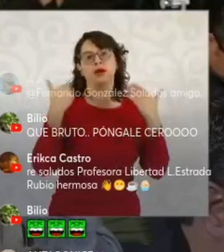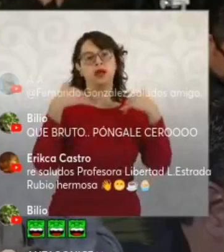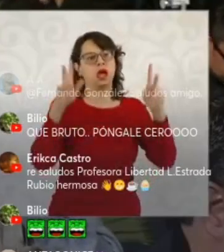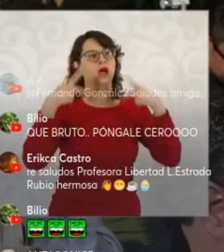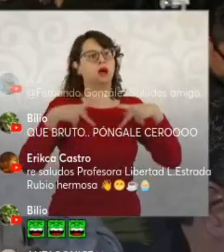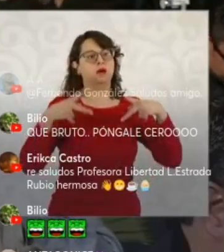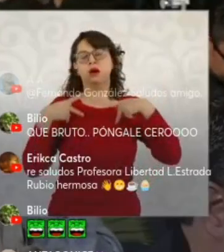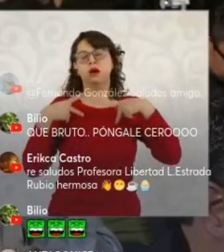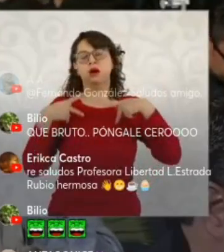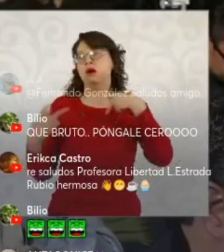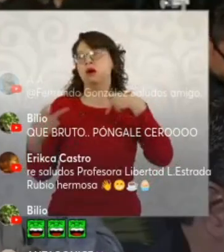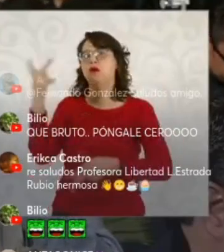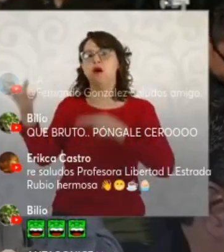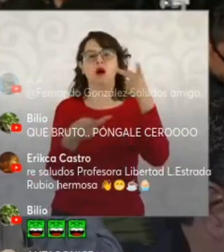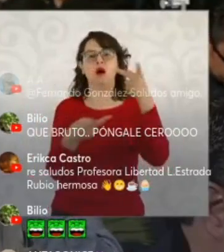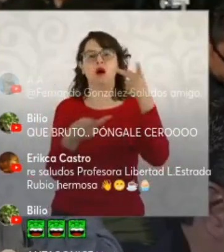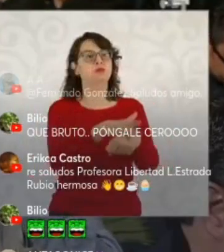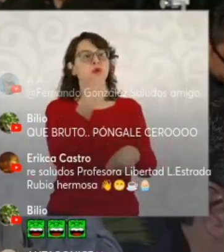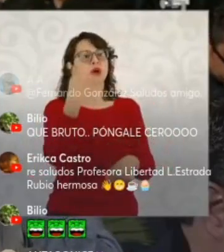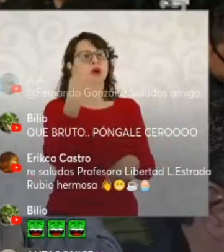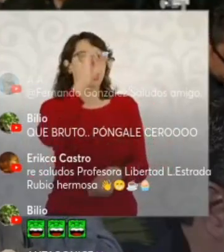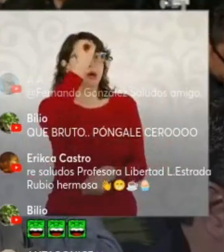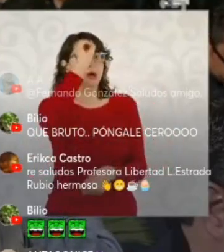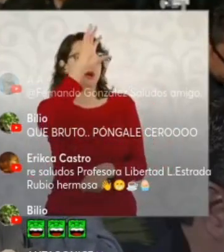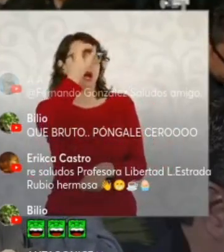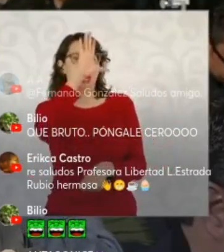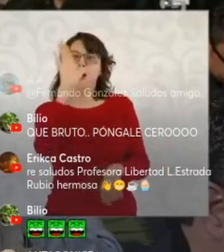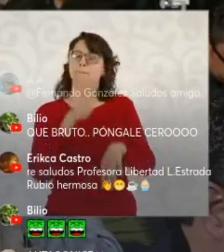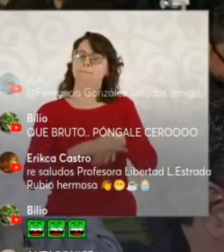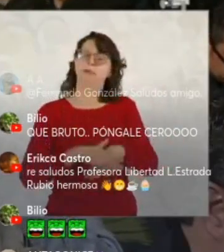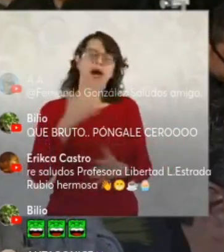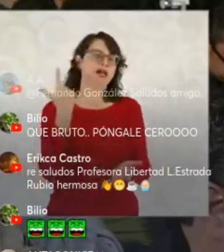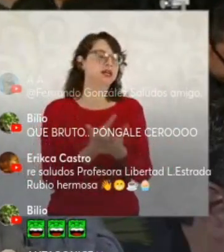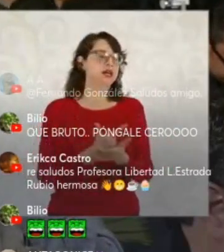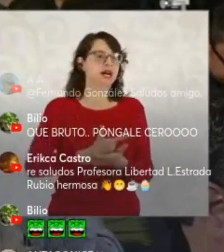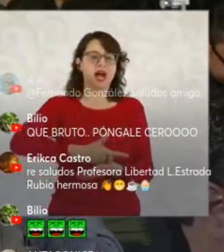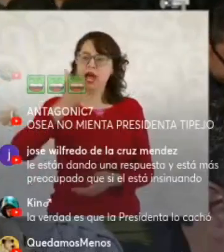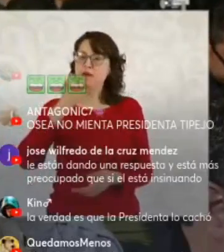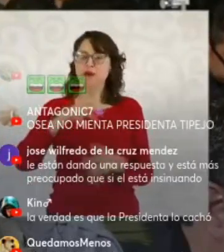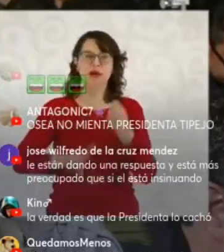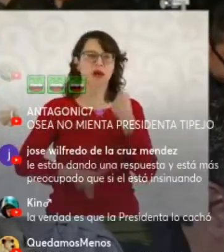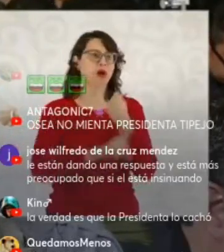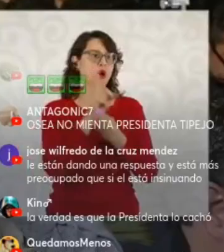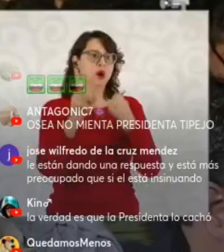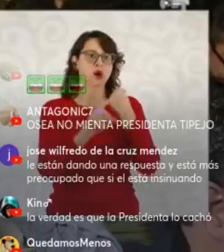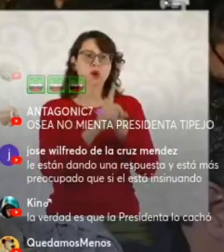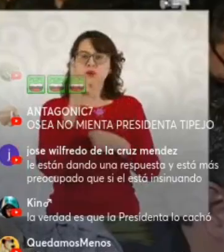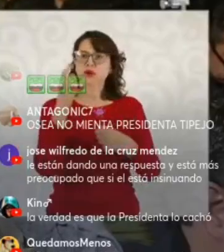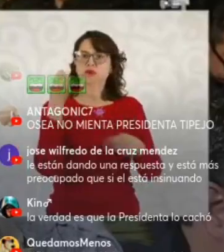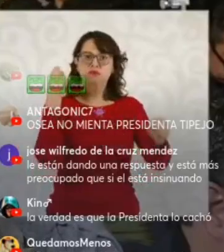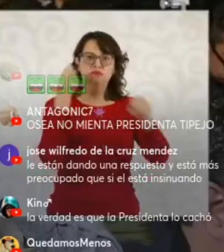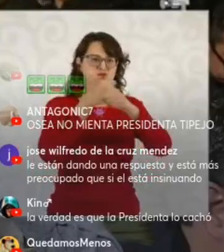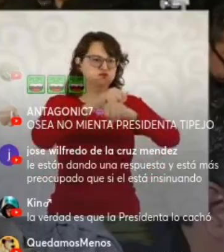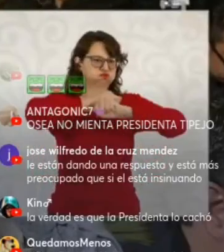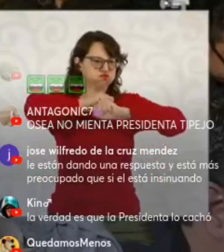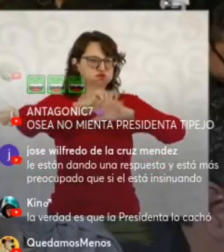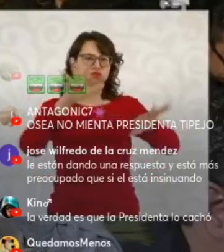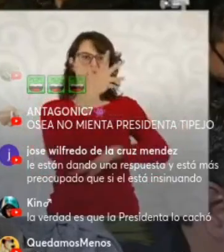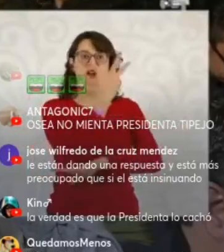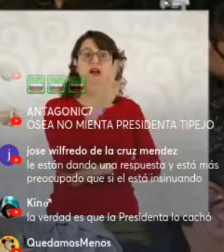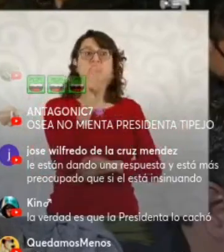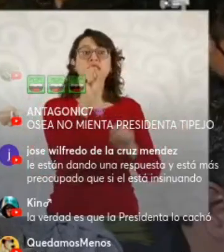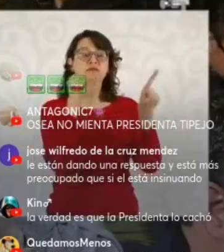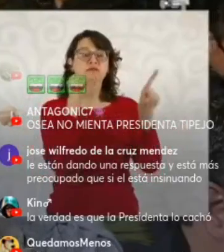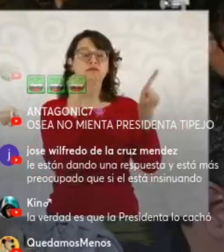La industria minera es la que más asesinados tiene en todo el continente y México es el